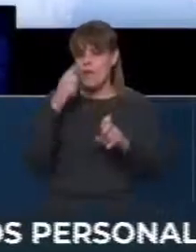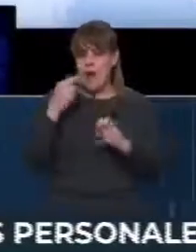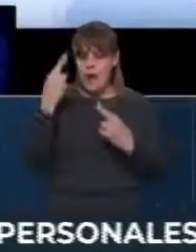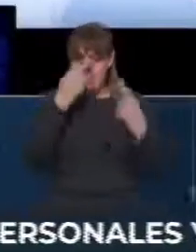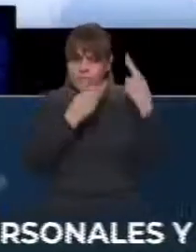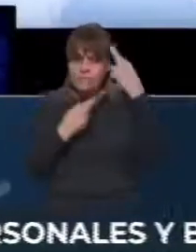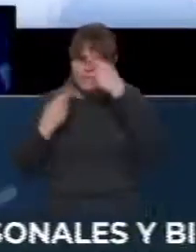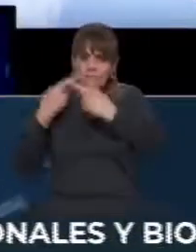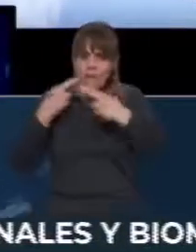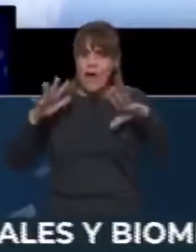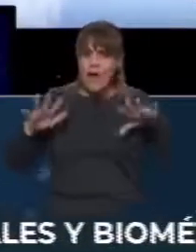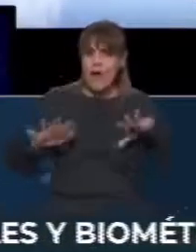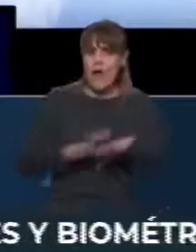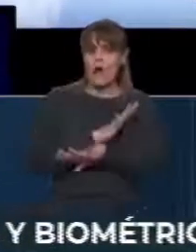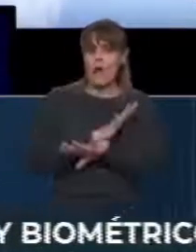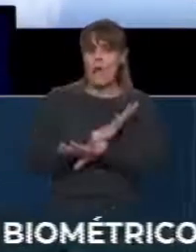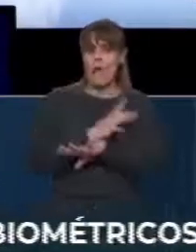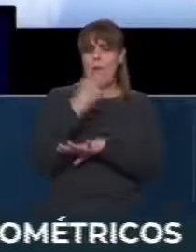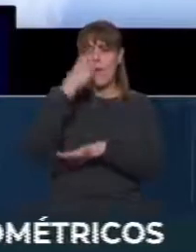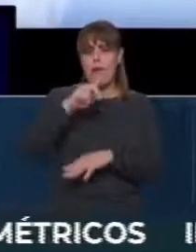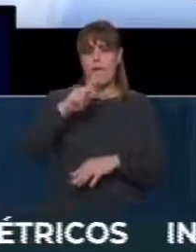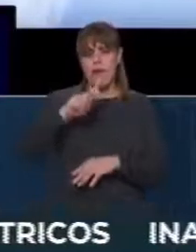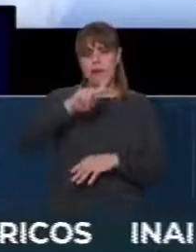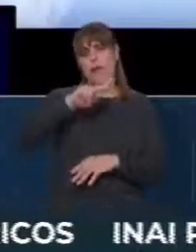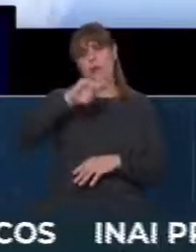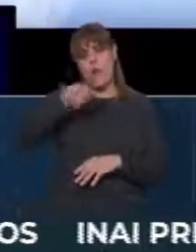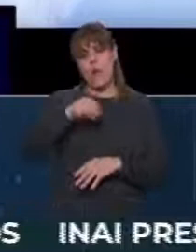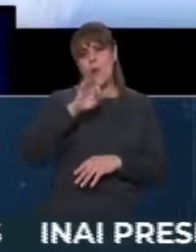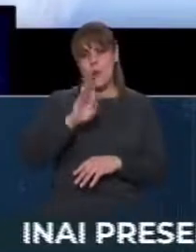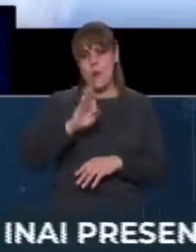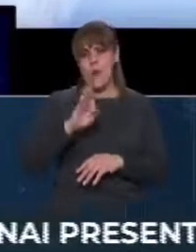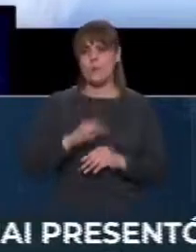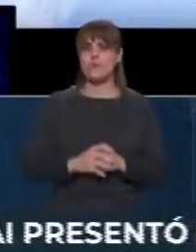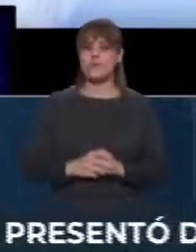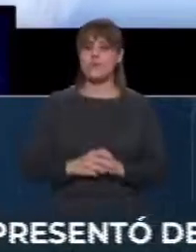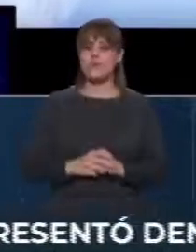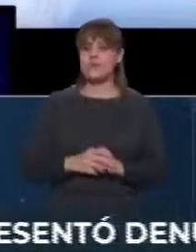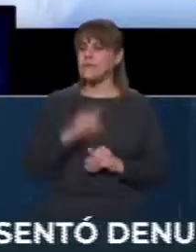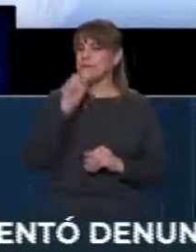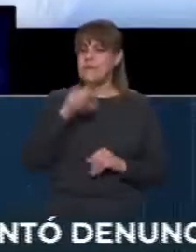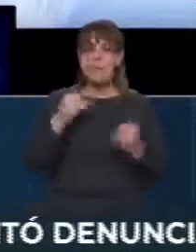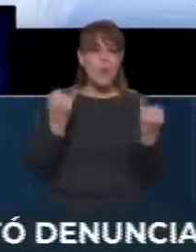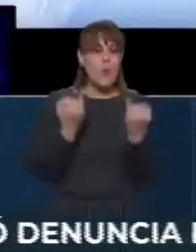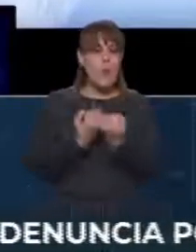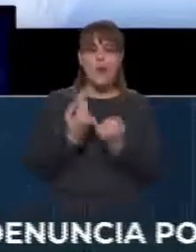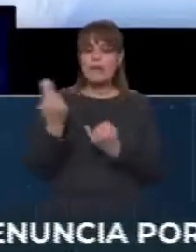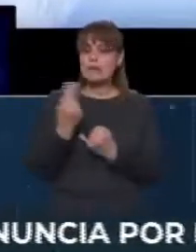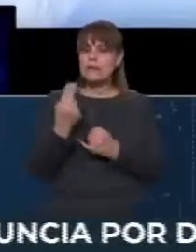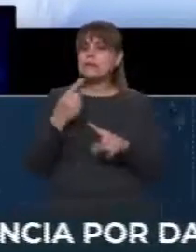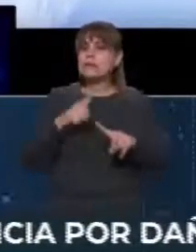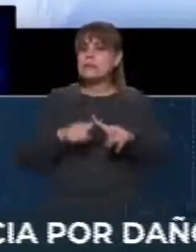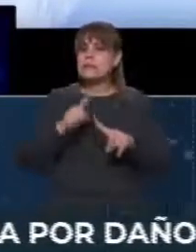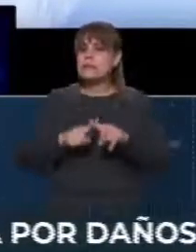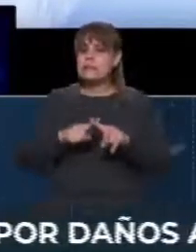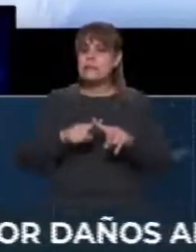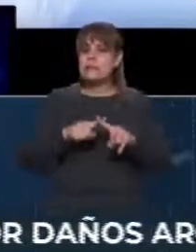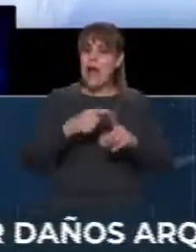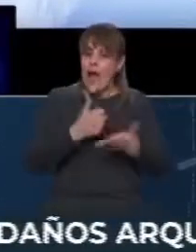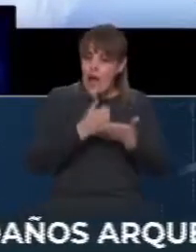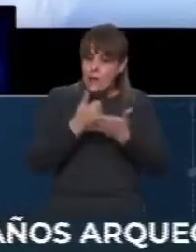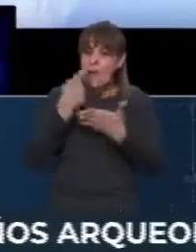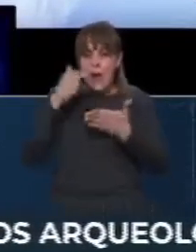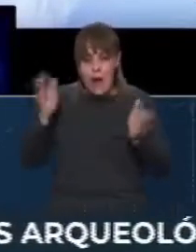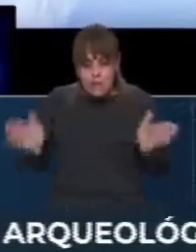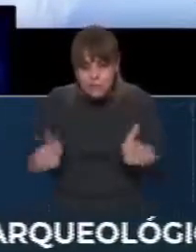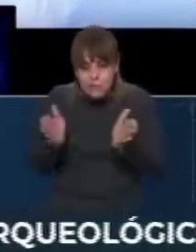una reforma al Poder Judicial, al mismo tiempo de que se necesita alguien que le dé viabilidad. Podría ser